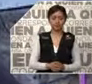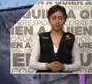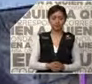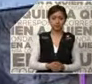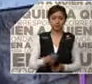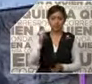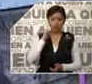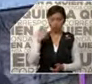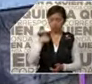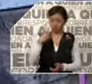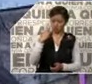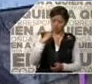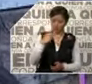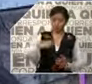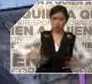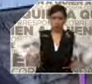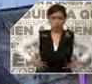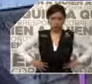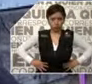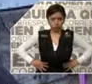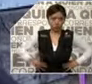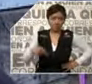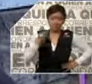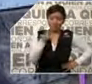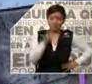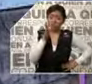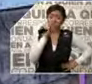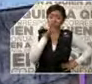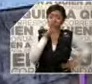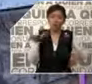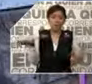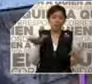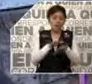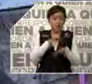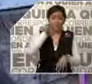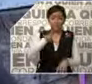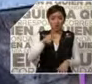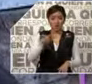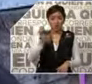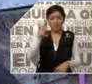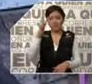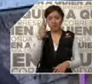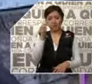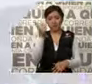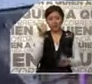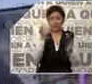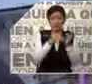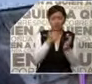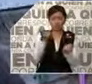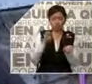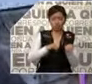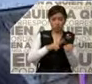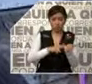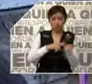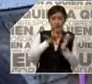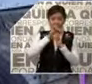que usaba un corset, pero que ahorita todavía no se lo podía cambiar porque le costaba como 6,000 pesos, que si